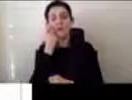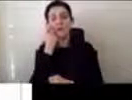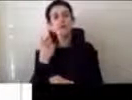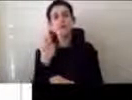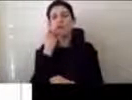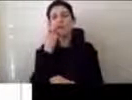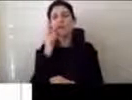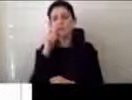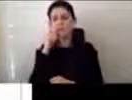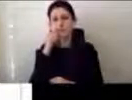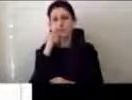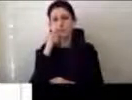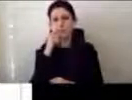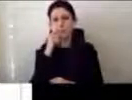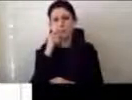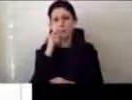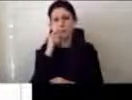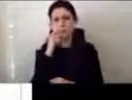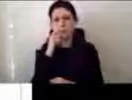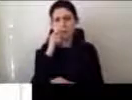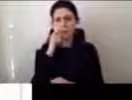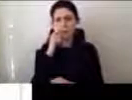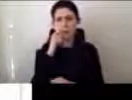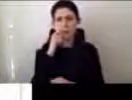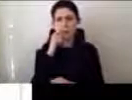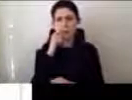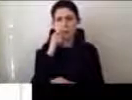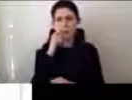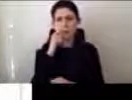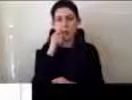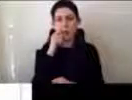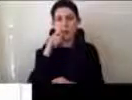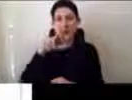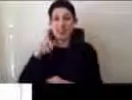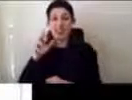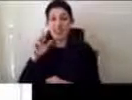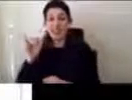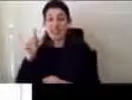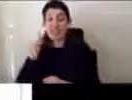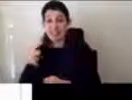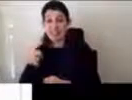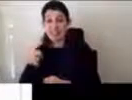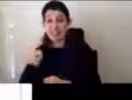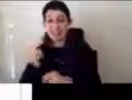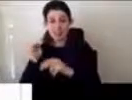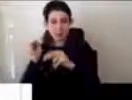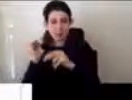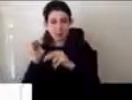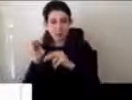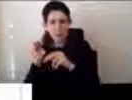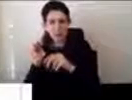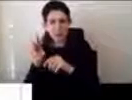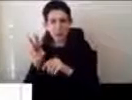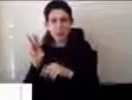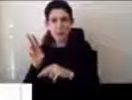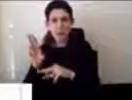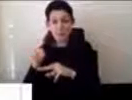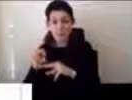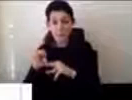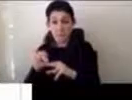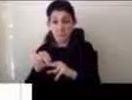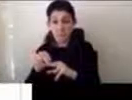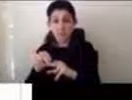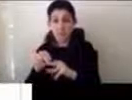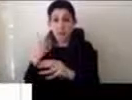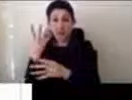hay menos sustancia gris y más sustancia blanca. No es que la sustancia gris desaparezca, ¿ya?,